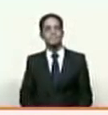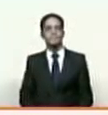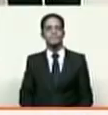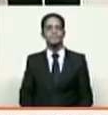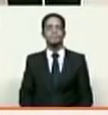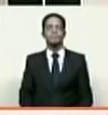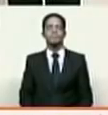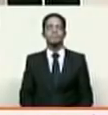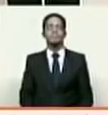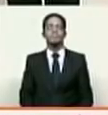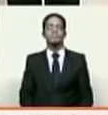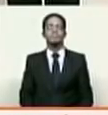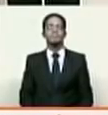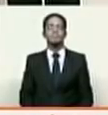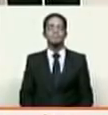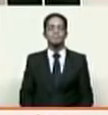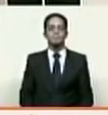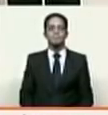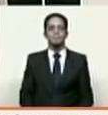Rodríguez.